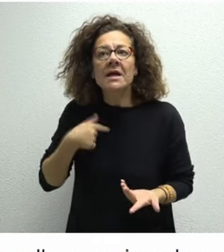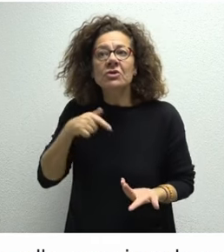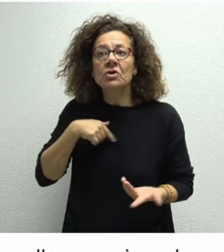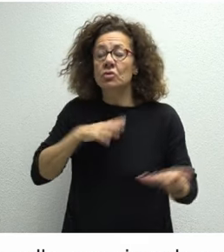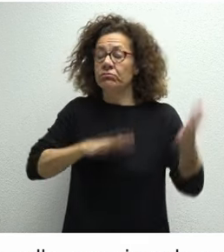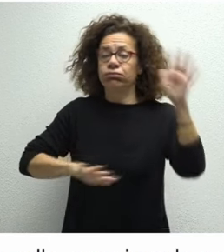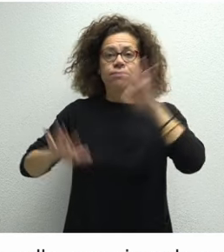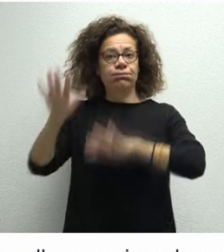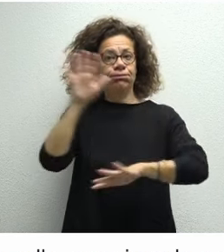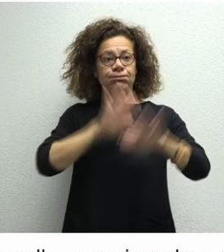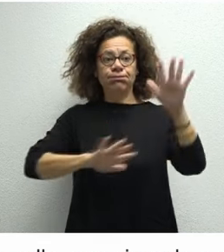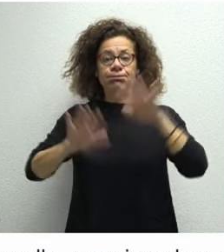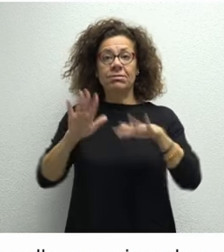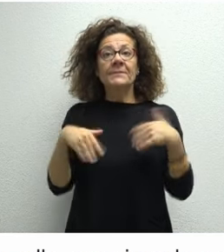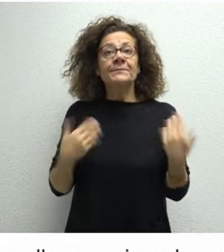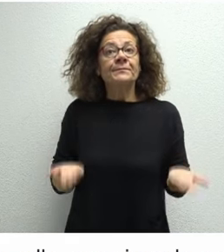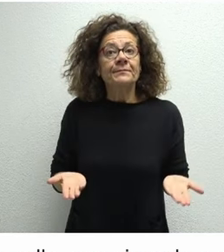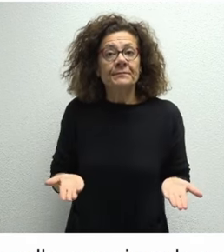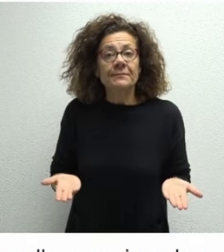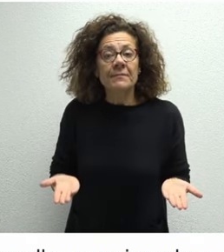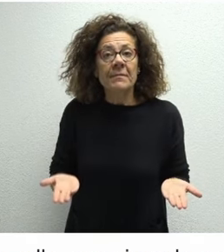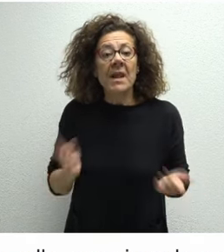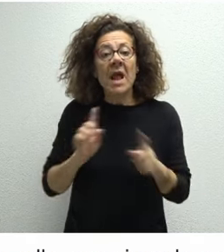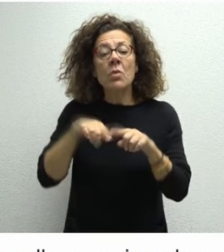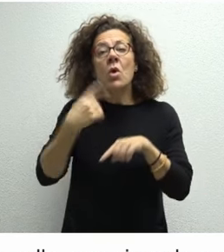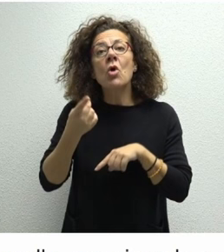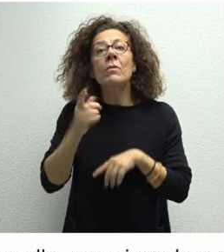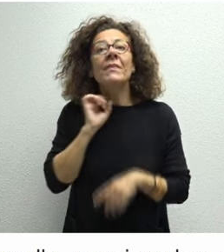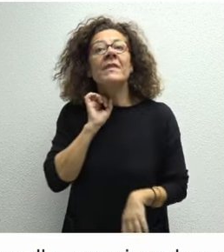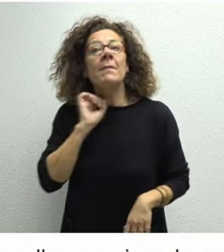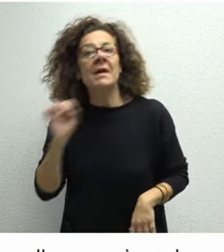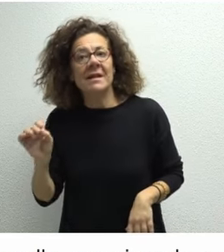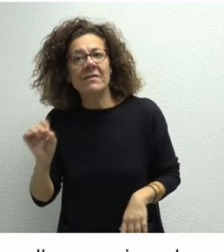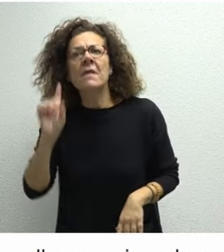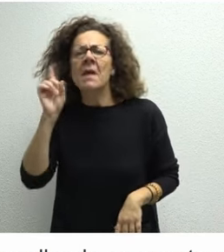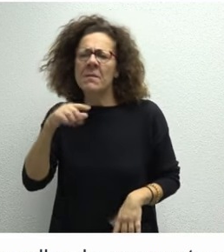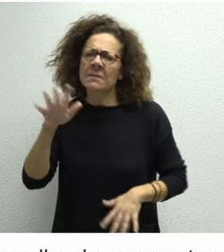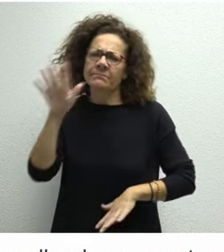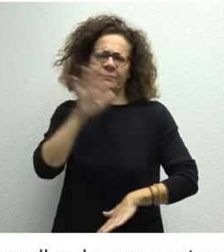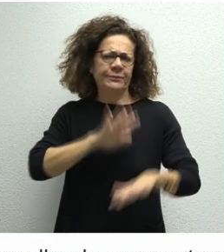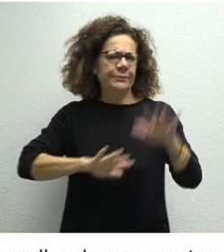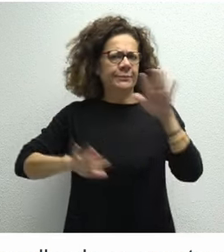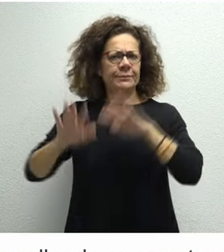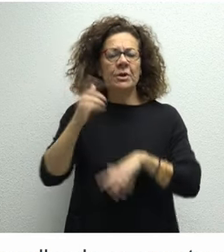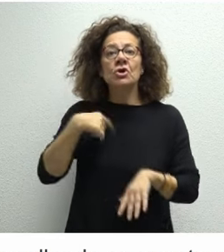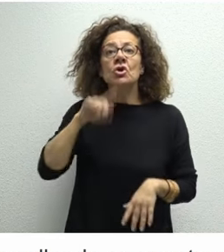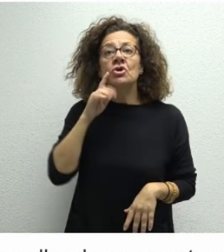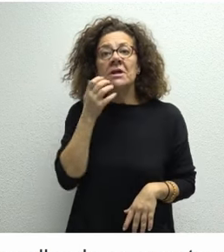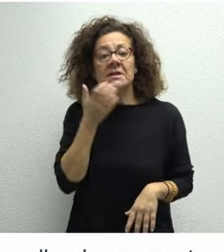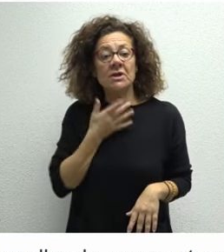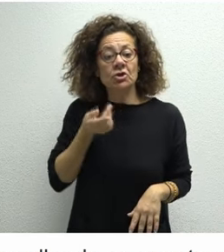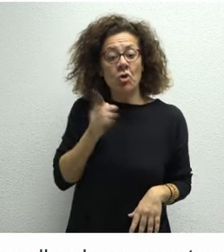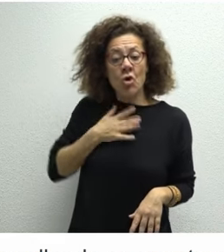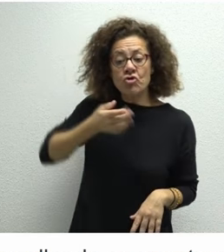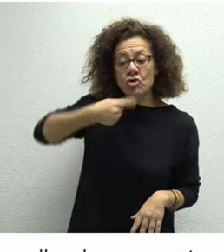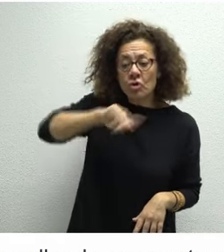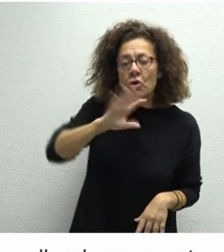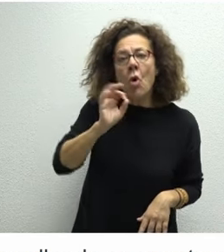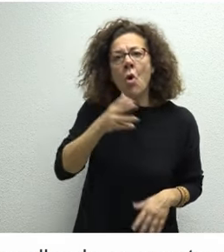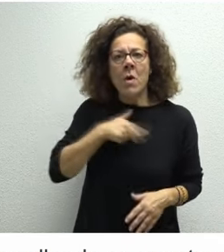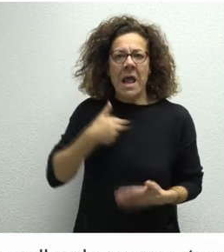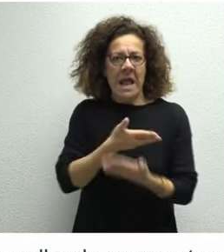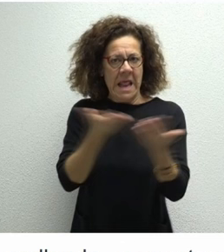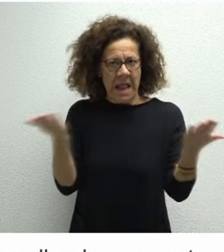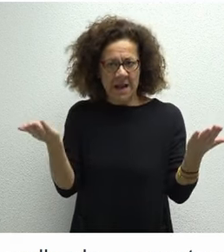catástrofe eh Y y luego dependencia es otra catástrofe yo ya no sé si Solo nosotros o es generalizado